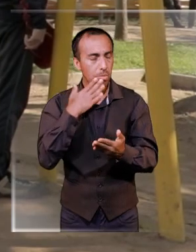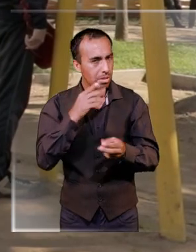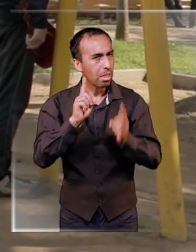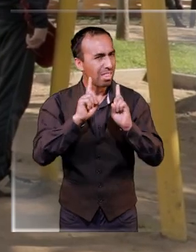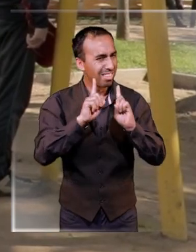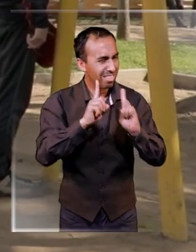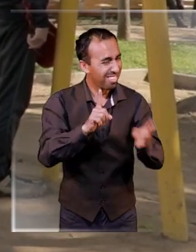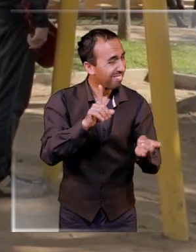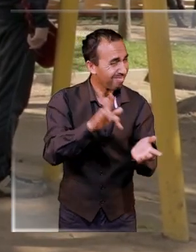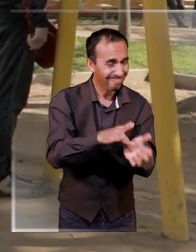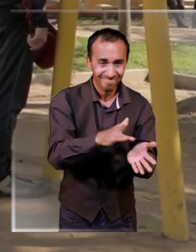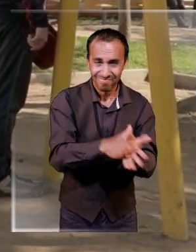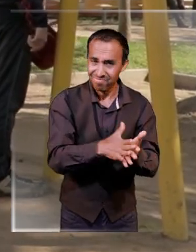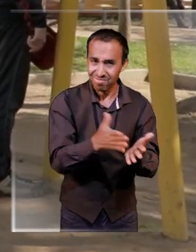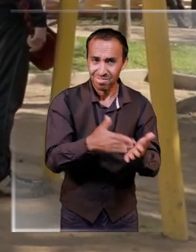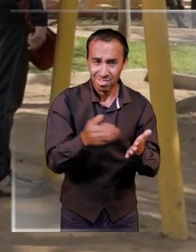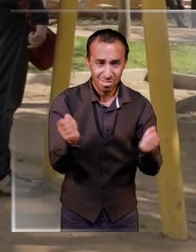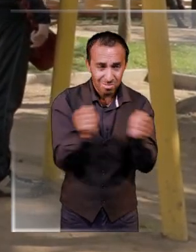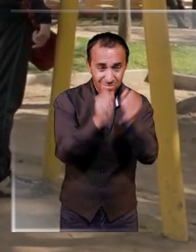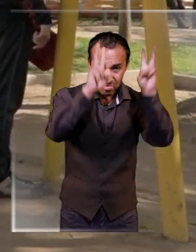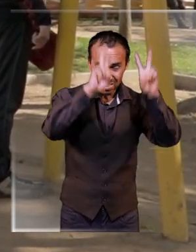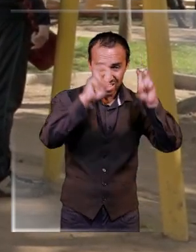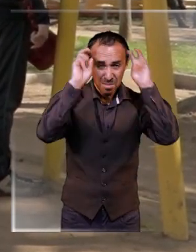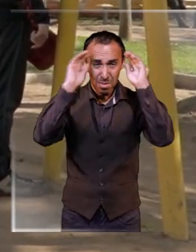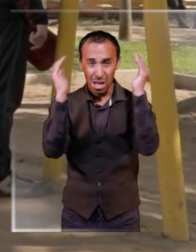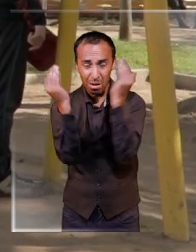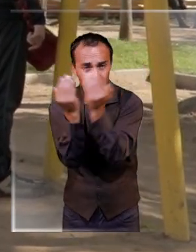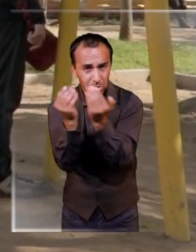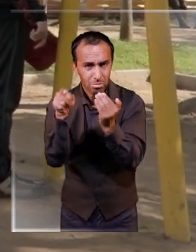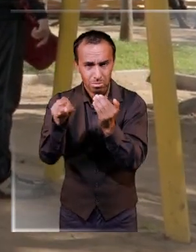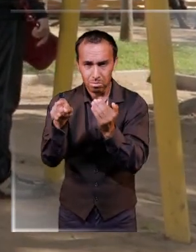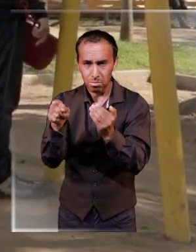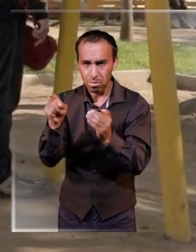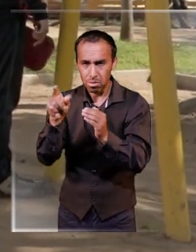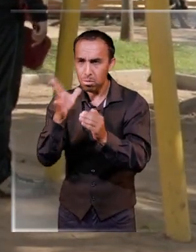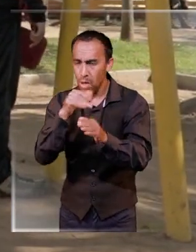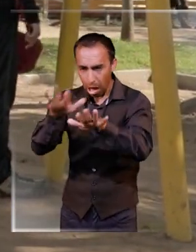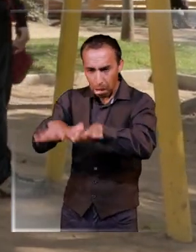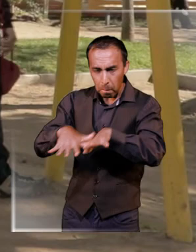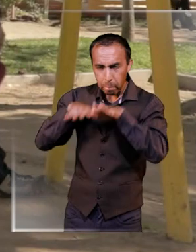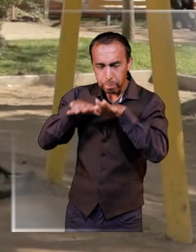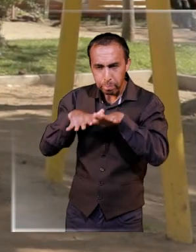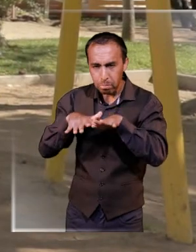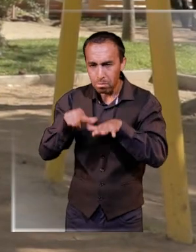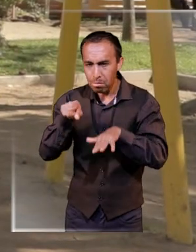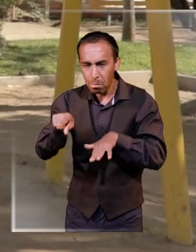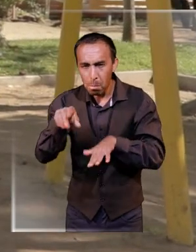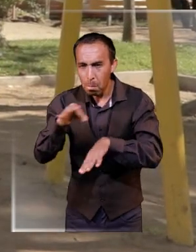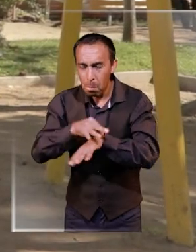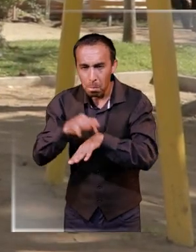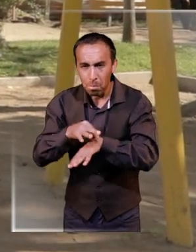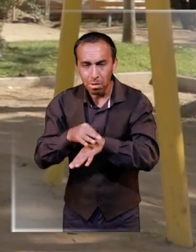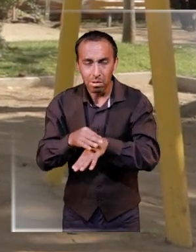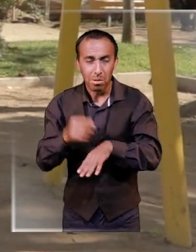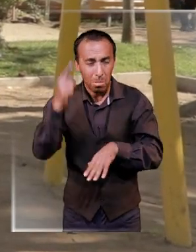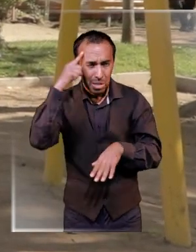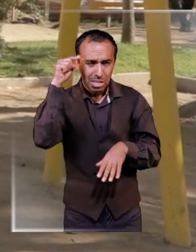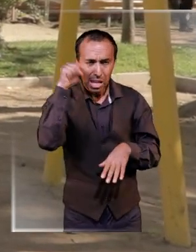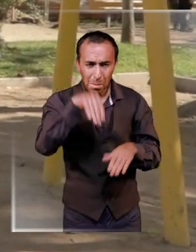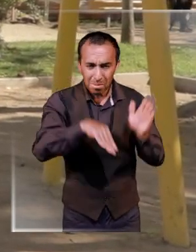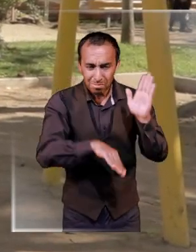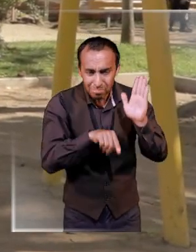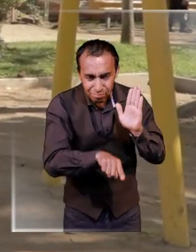debe con el autismo. En las carreras de medicina no hay semestres para profundizar en autismo. Entonces, uno debiese pensar que